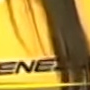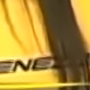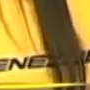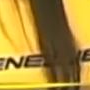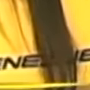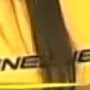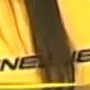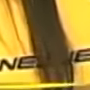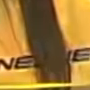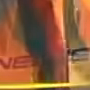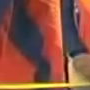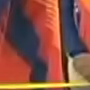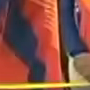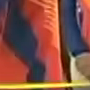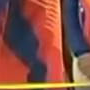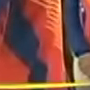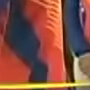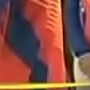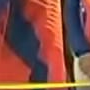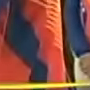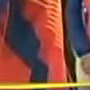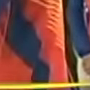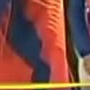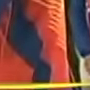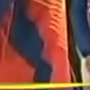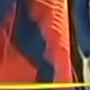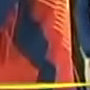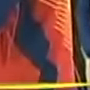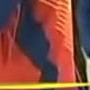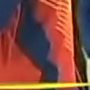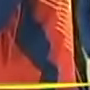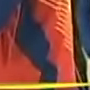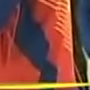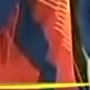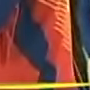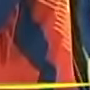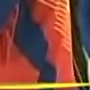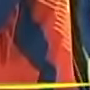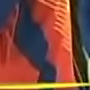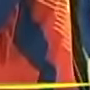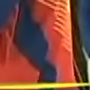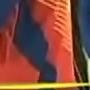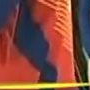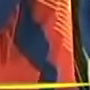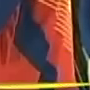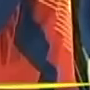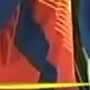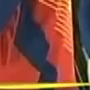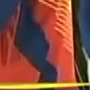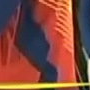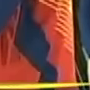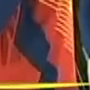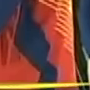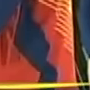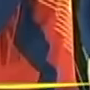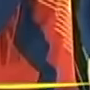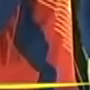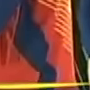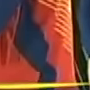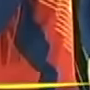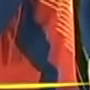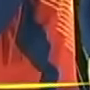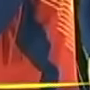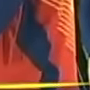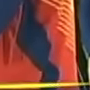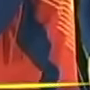2023 aquí le dejamos nuestra bandera presidente con mucho orgullo muy emocionados de de compartir estos triunfos con